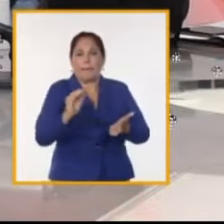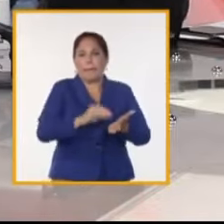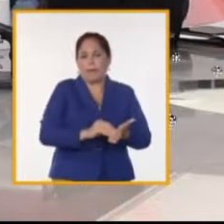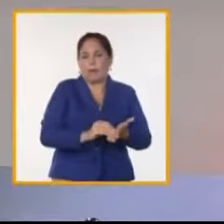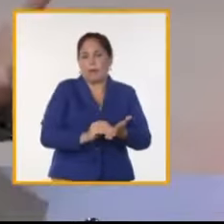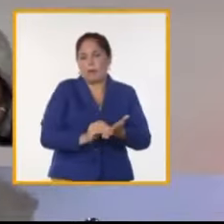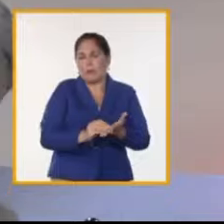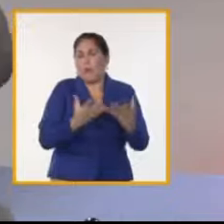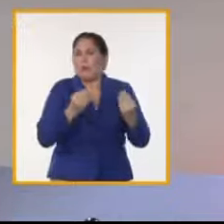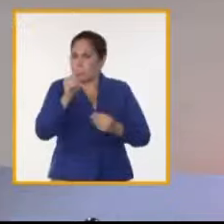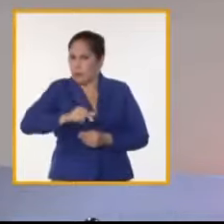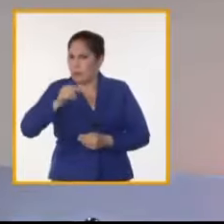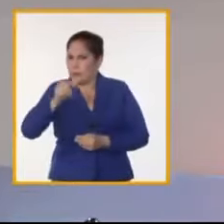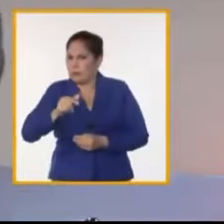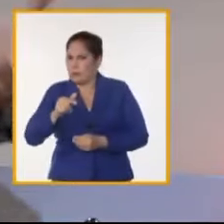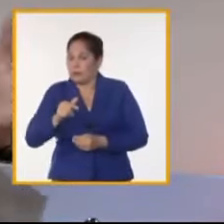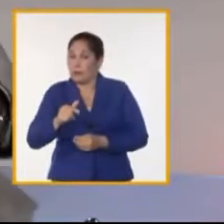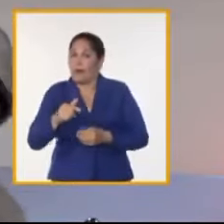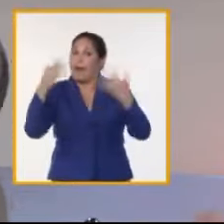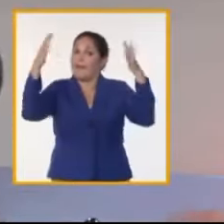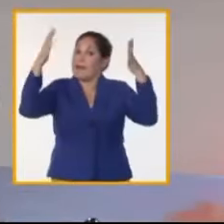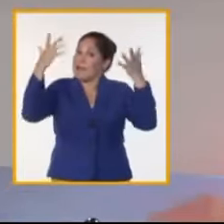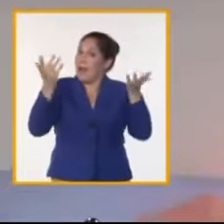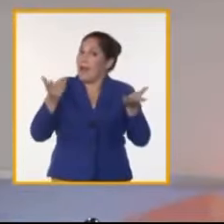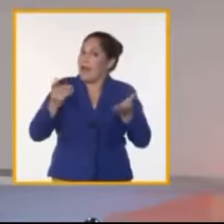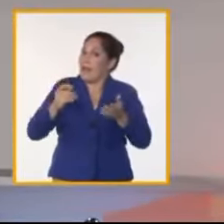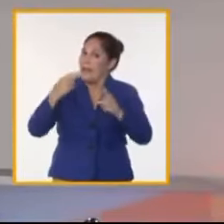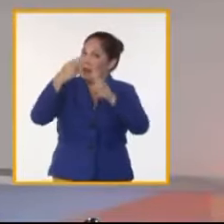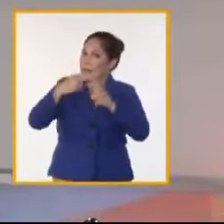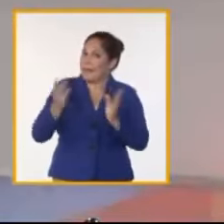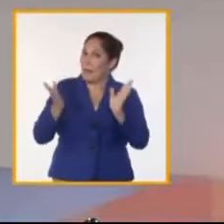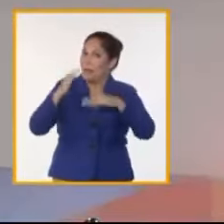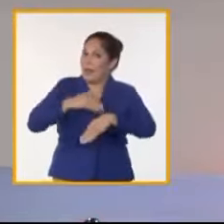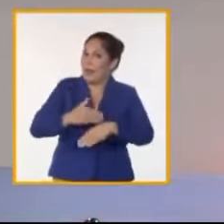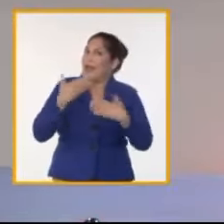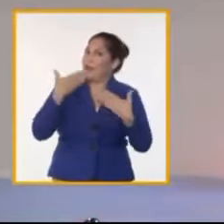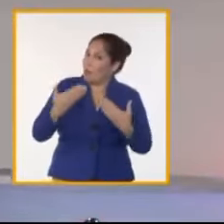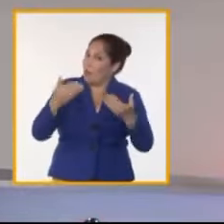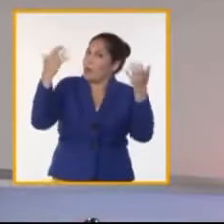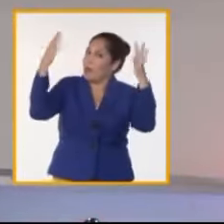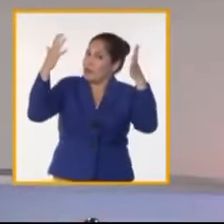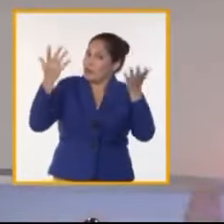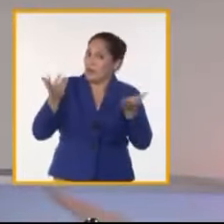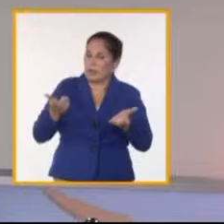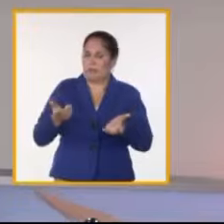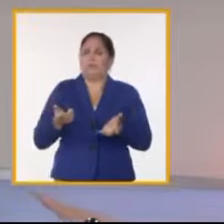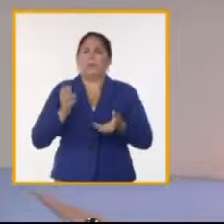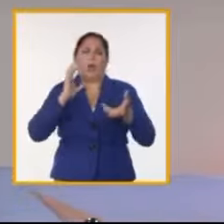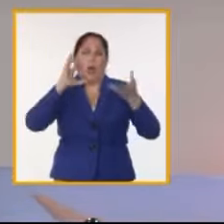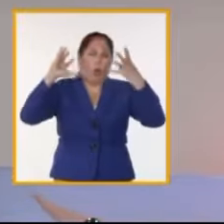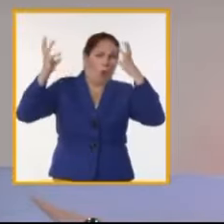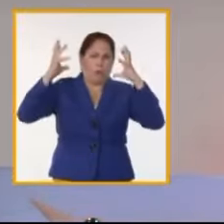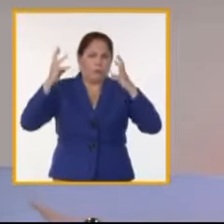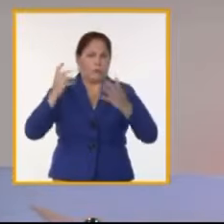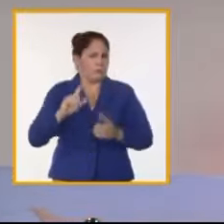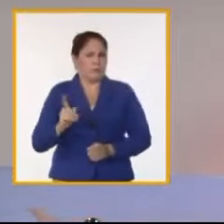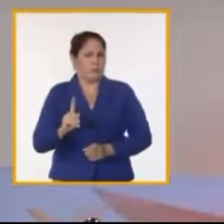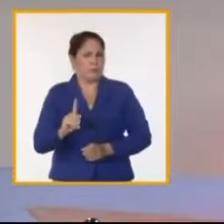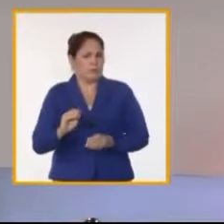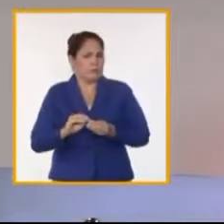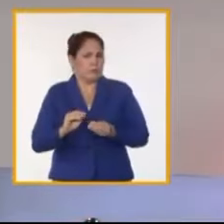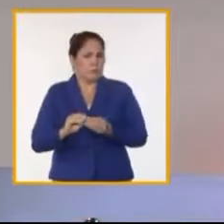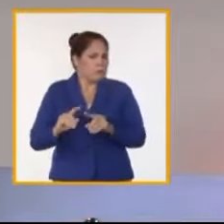amigos del País comenzaron a a felicitarnos por por las redes entonces por eso se crea esta esta confusión claro